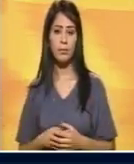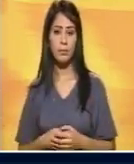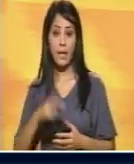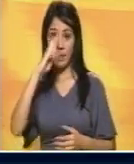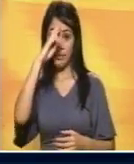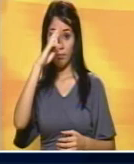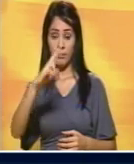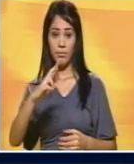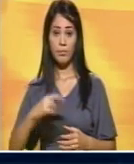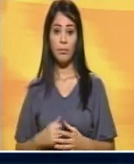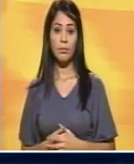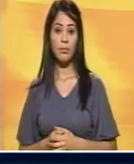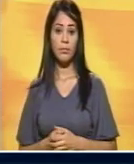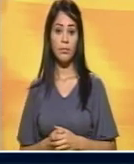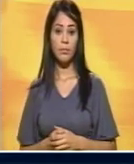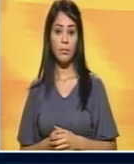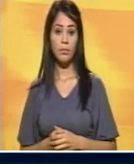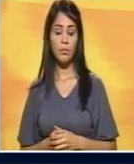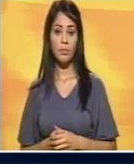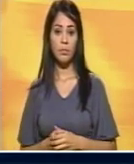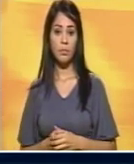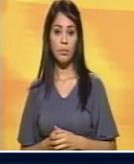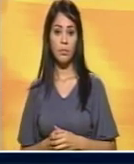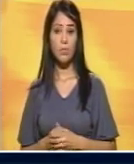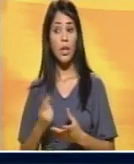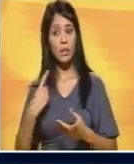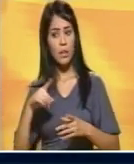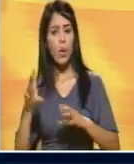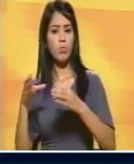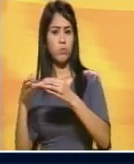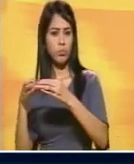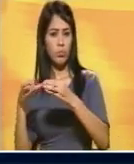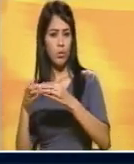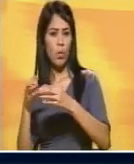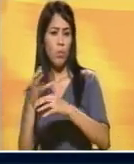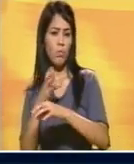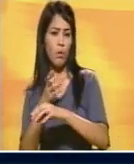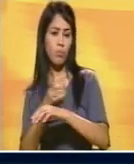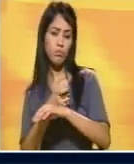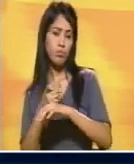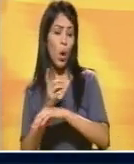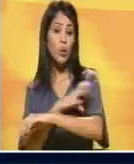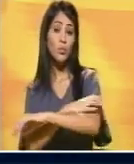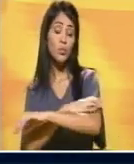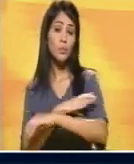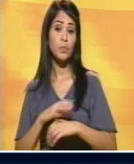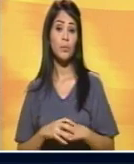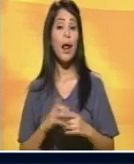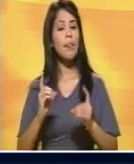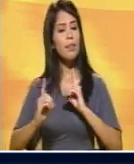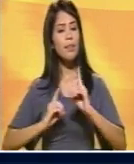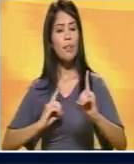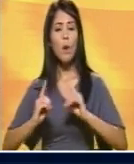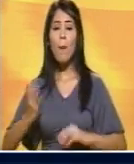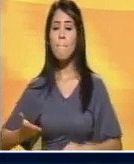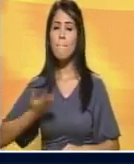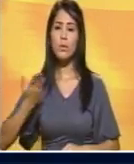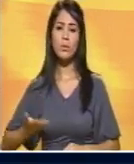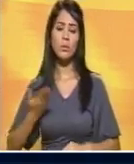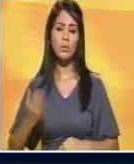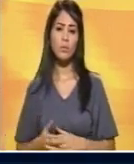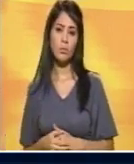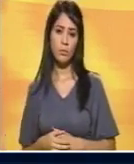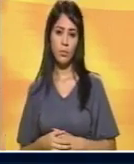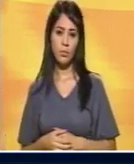respeto entre los contrarios. El diálogo es fundamental, el diálogo